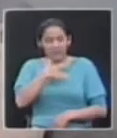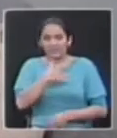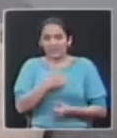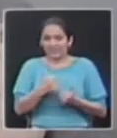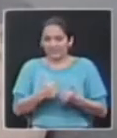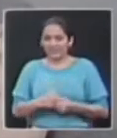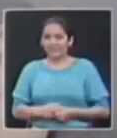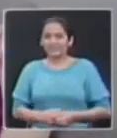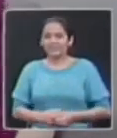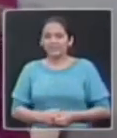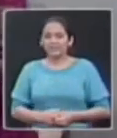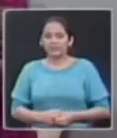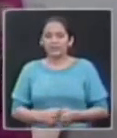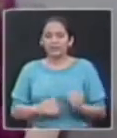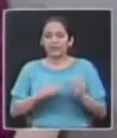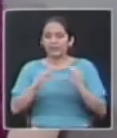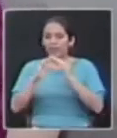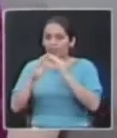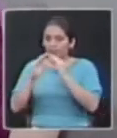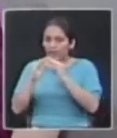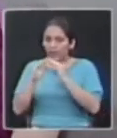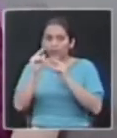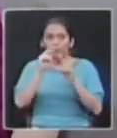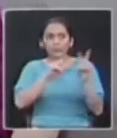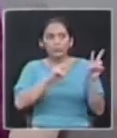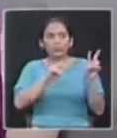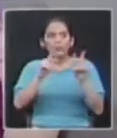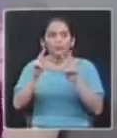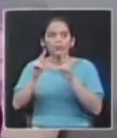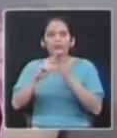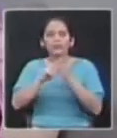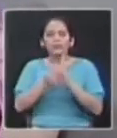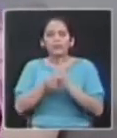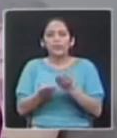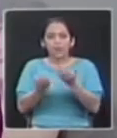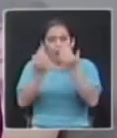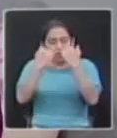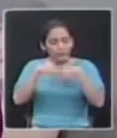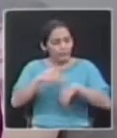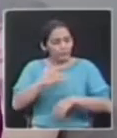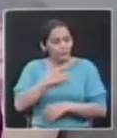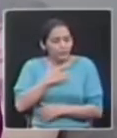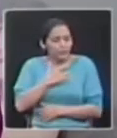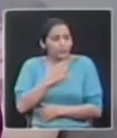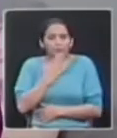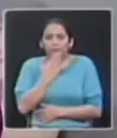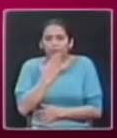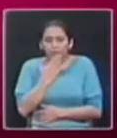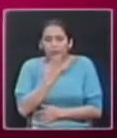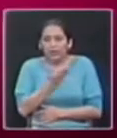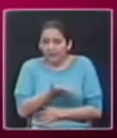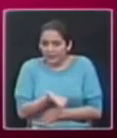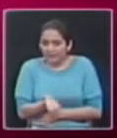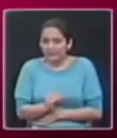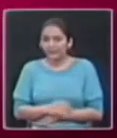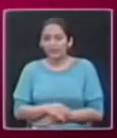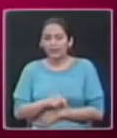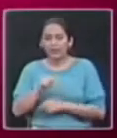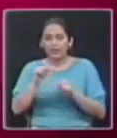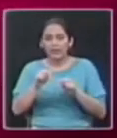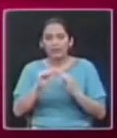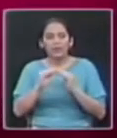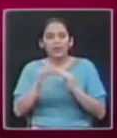refleja nuestra identidad, nuestros anhelos. Es un lugar sagrado en donde nos renovamos, en